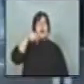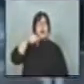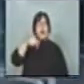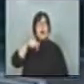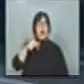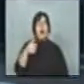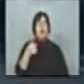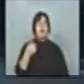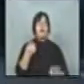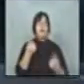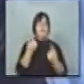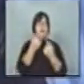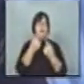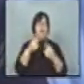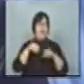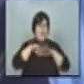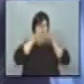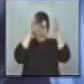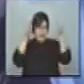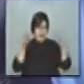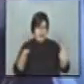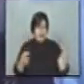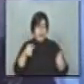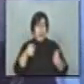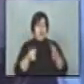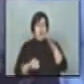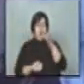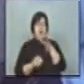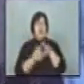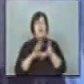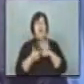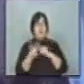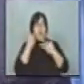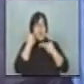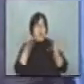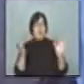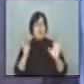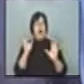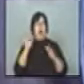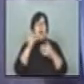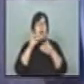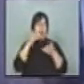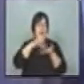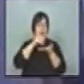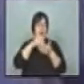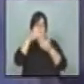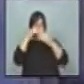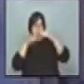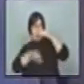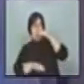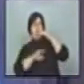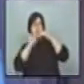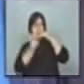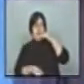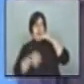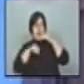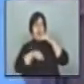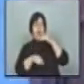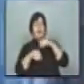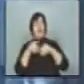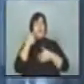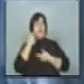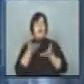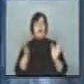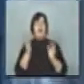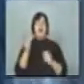que surge de acá, desde este edificio y desde su subsuelo, es muy importante. Y